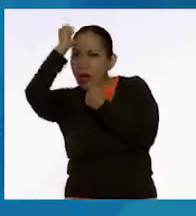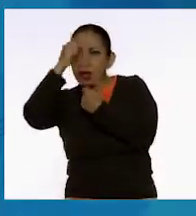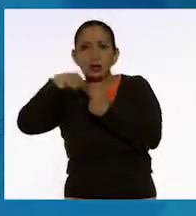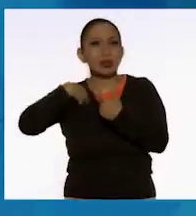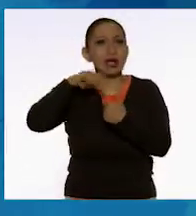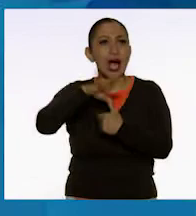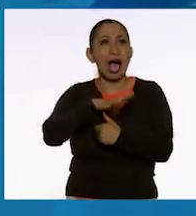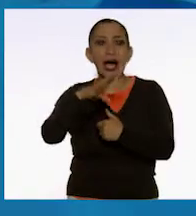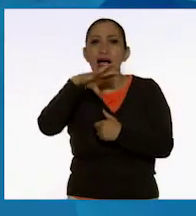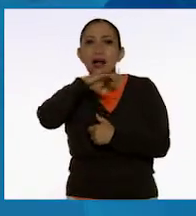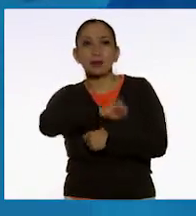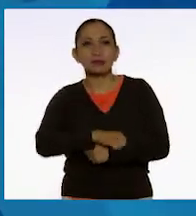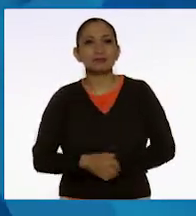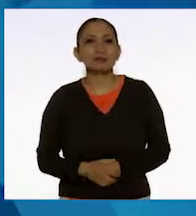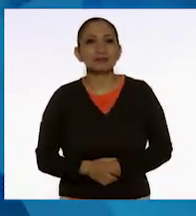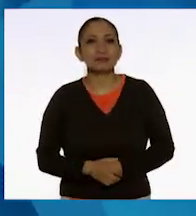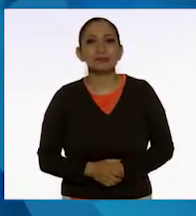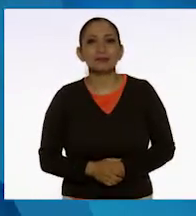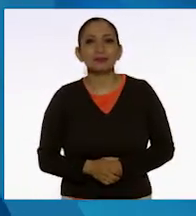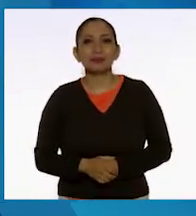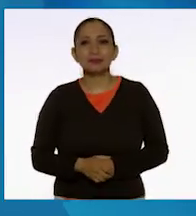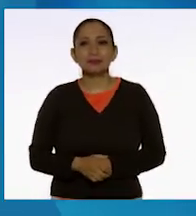chispas, luces y calor.